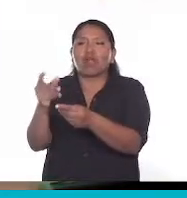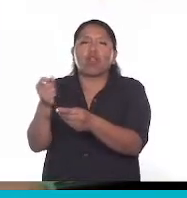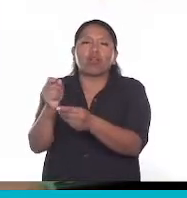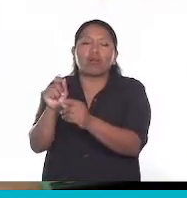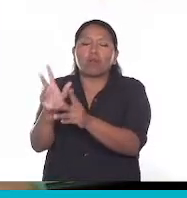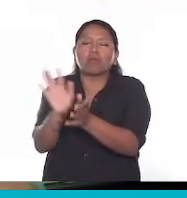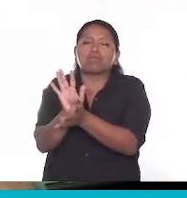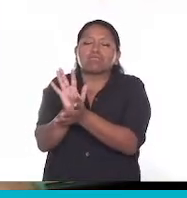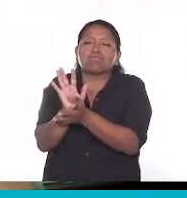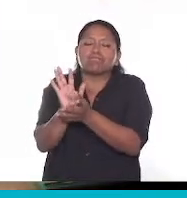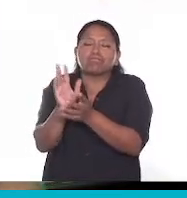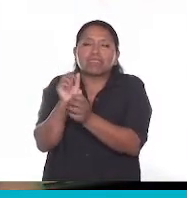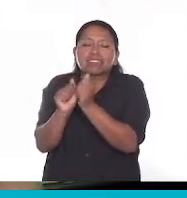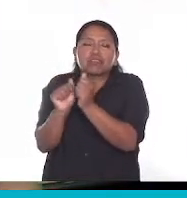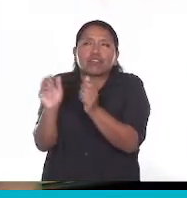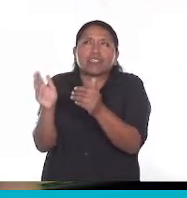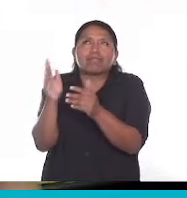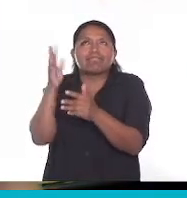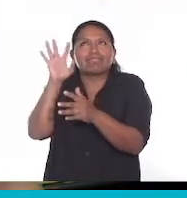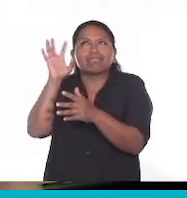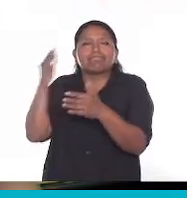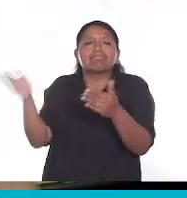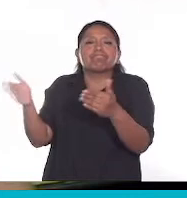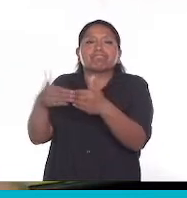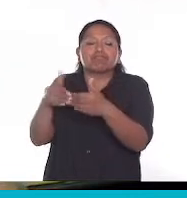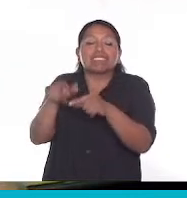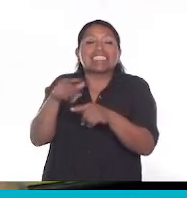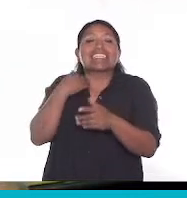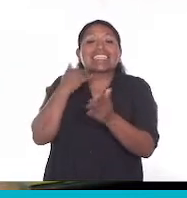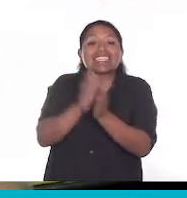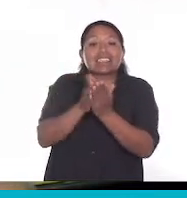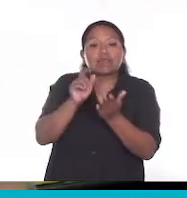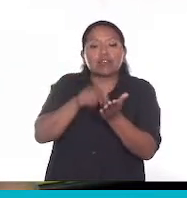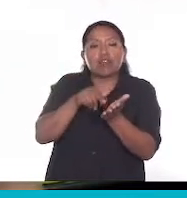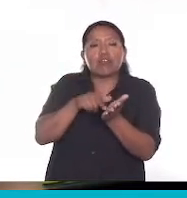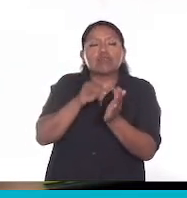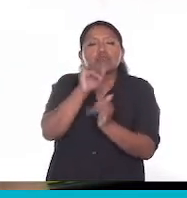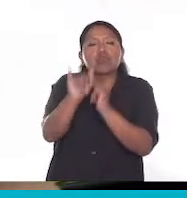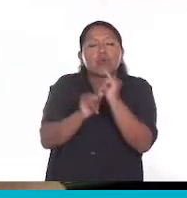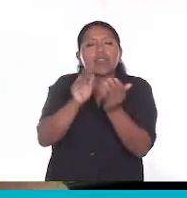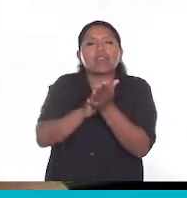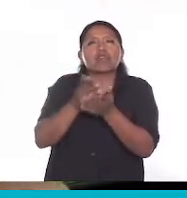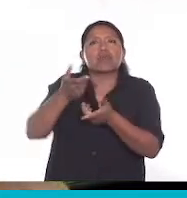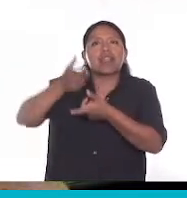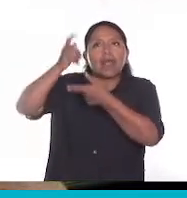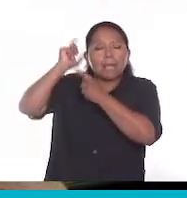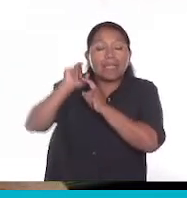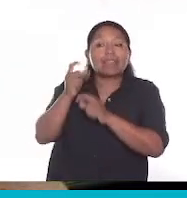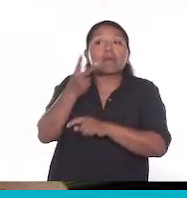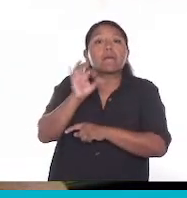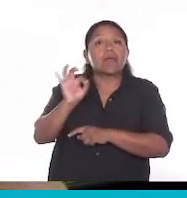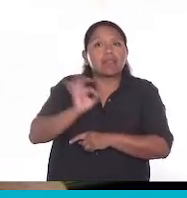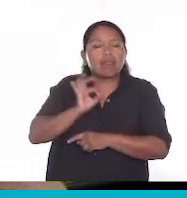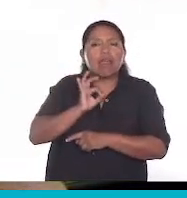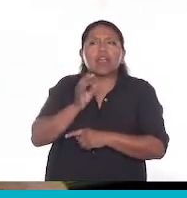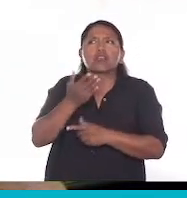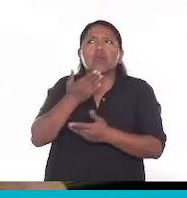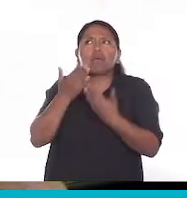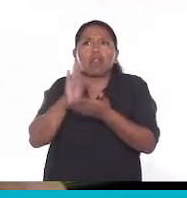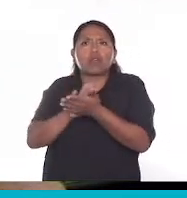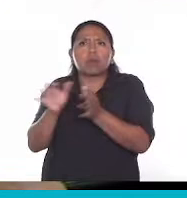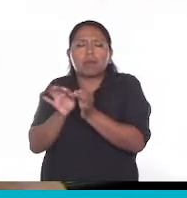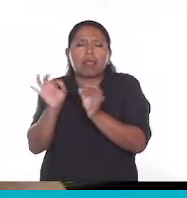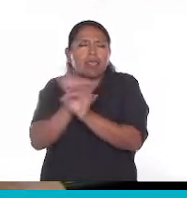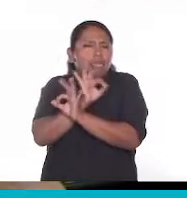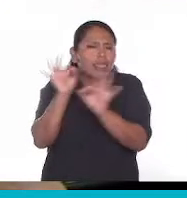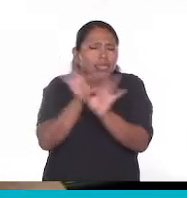cerrando una parte de su historia. Y en este libro él cuenta un poco cómo, a partir de la experiencia, él estuvo 20 años sin hablar de Malvinas y en la